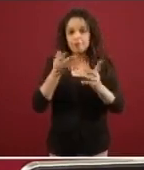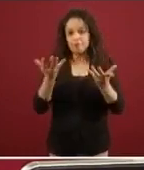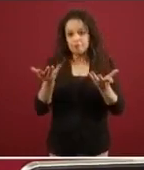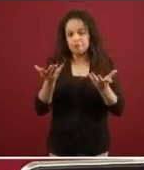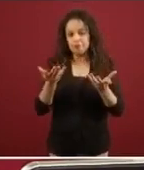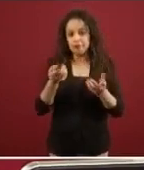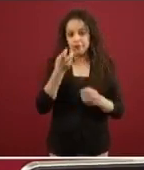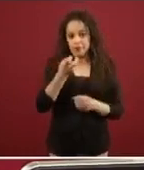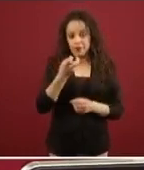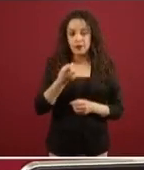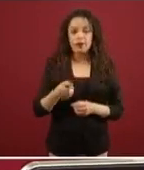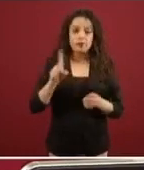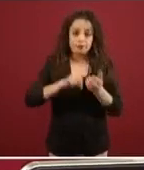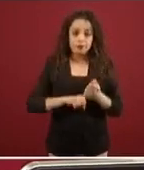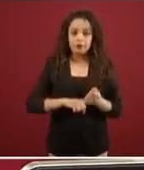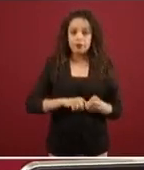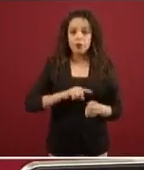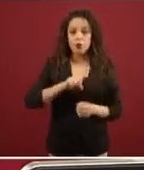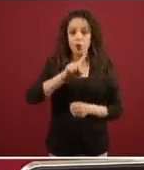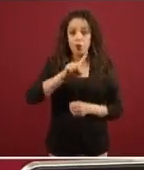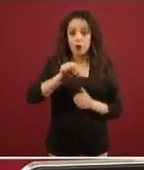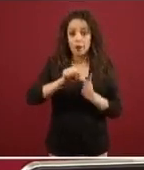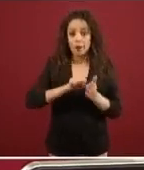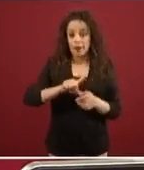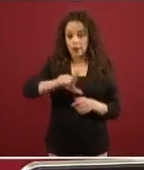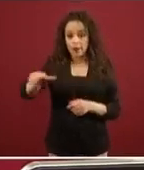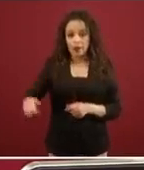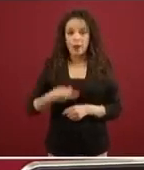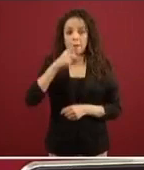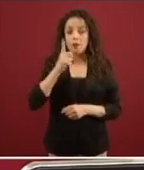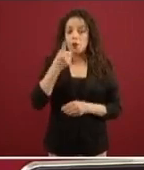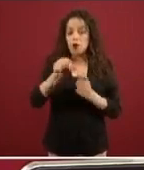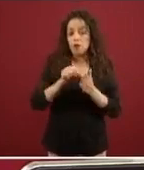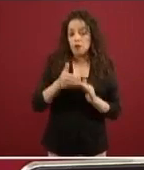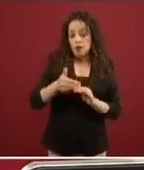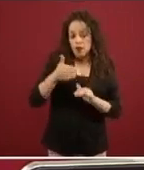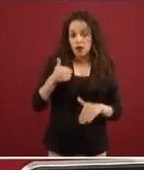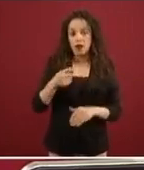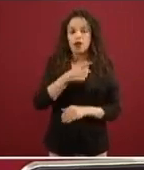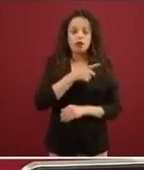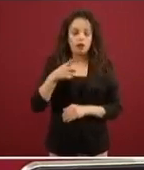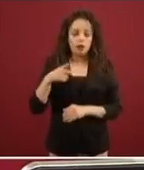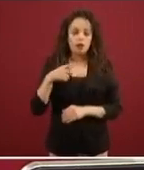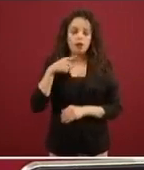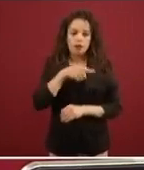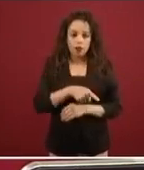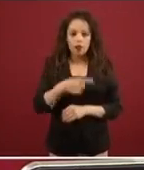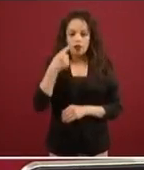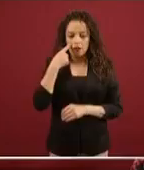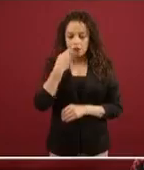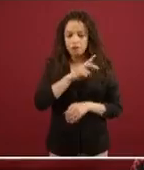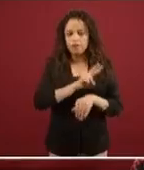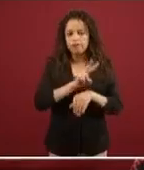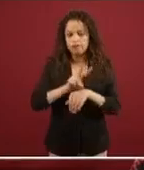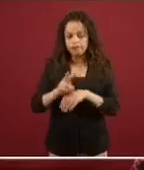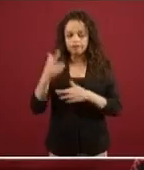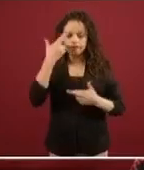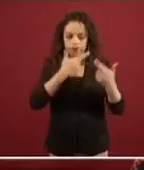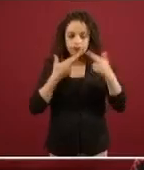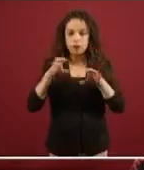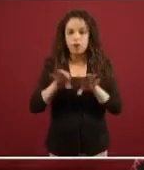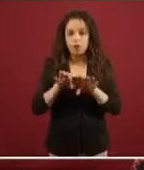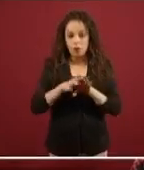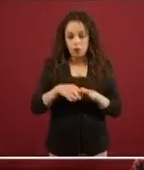después, desde un mes antes, estamos trabajando ya en la definición de lo que se tendrá que hacer un mes después, pero todavía no está